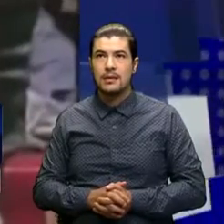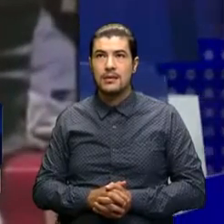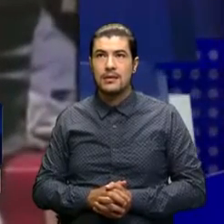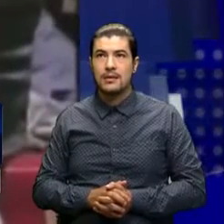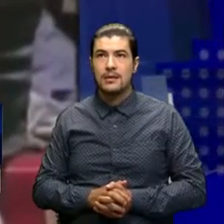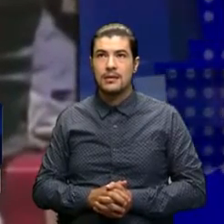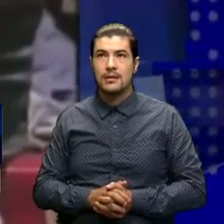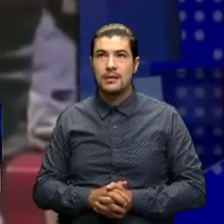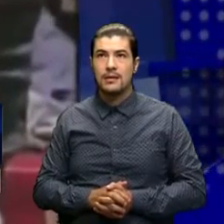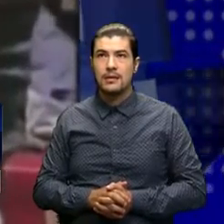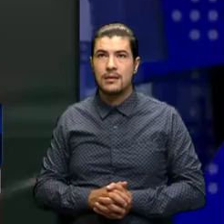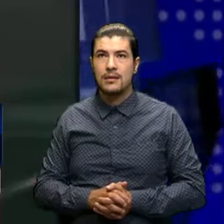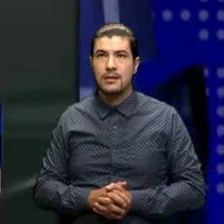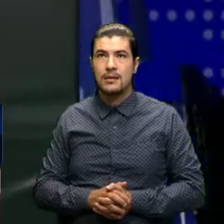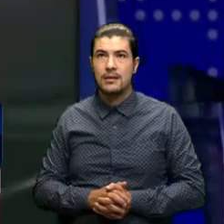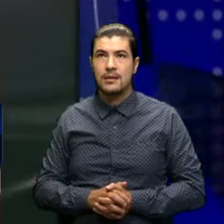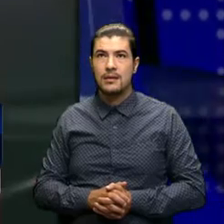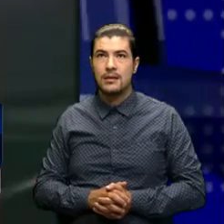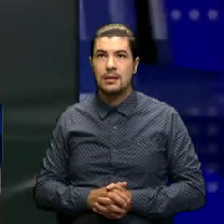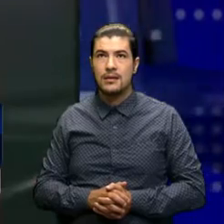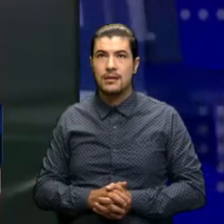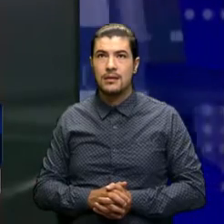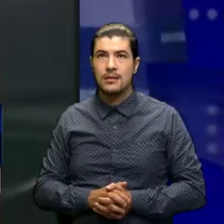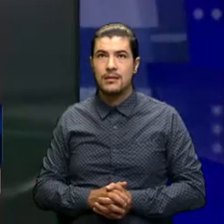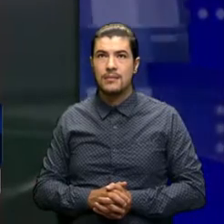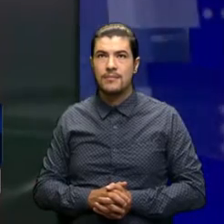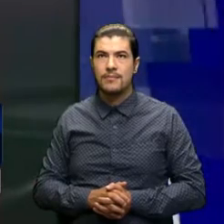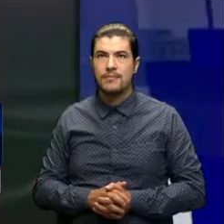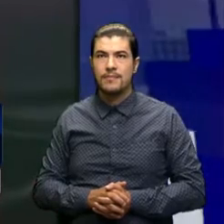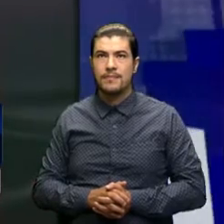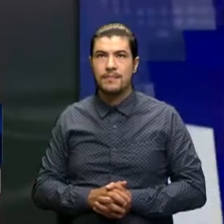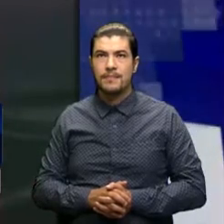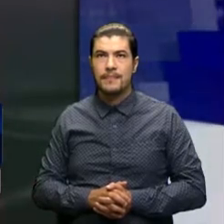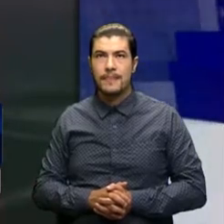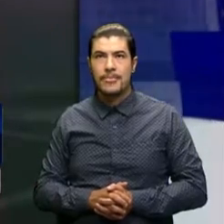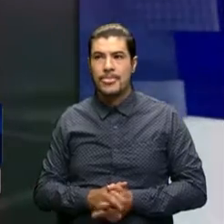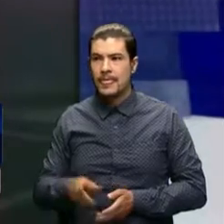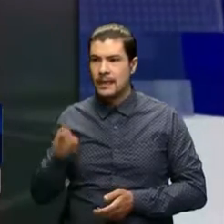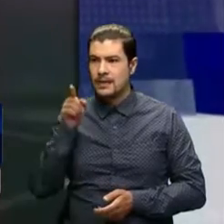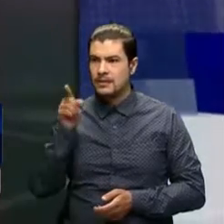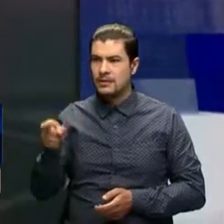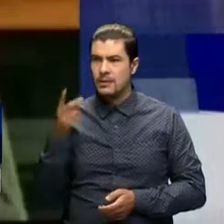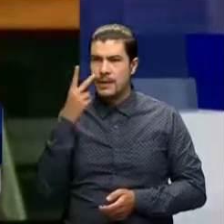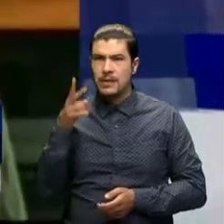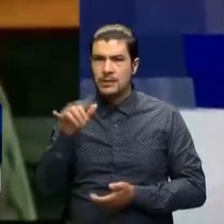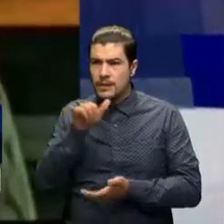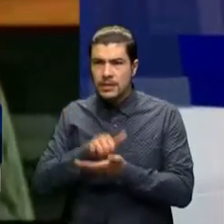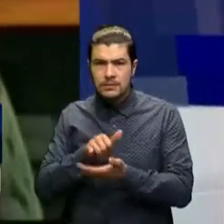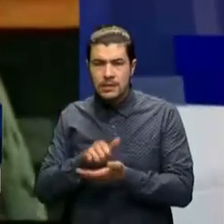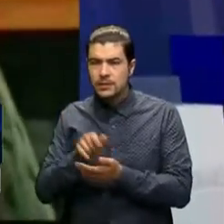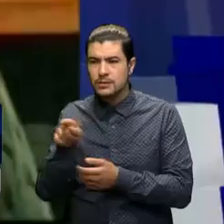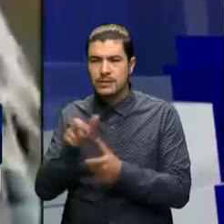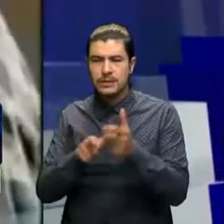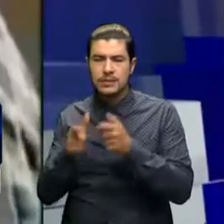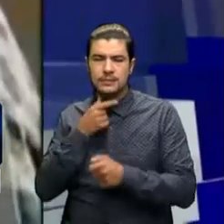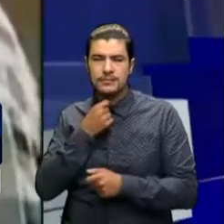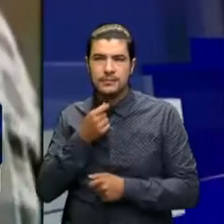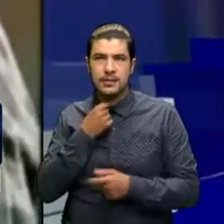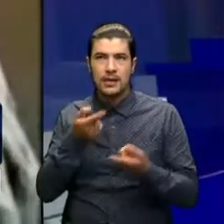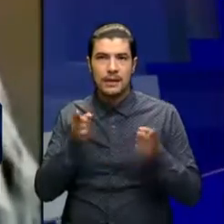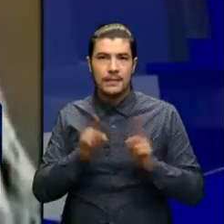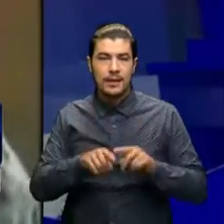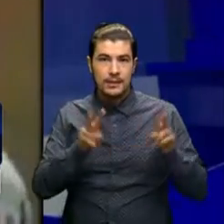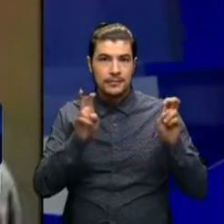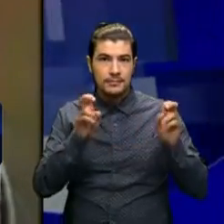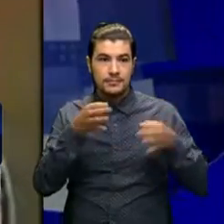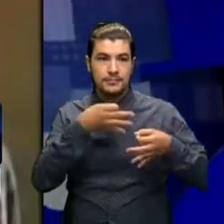podemos abonar que pasa al ejército pasa la policía ratico tal pero sean patriota y sarcástico puede